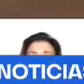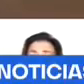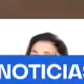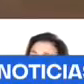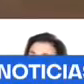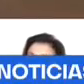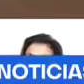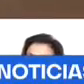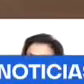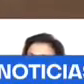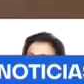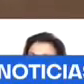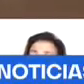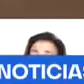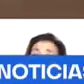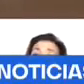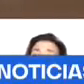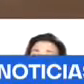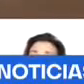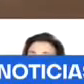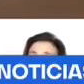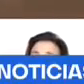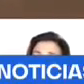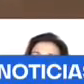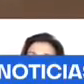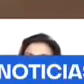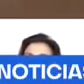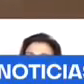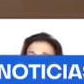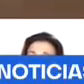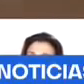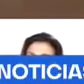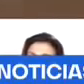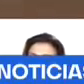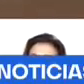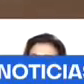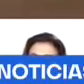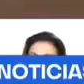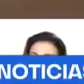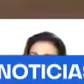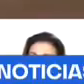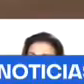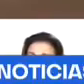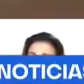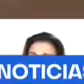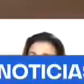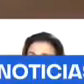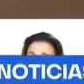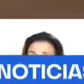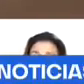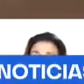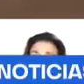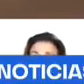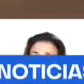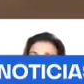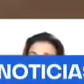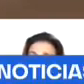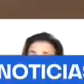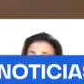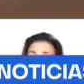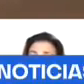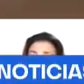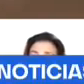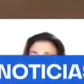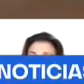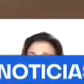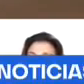pensión con ingresos permanentes para el Estado. Se está votando este instante la pensión garantizada universal. Son varios elementos que